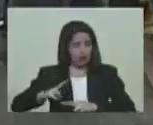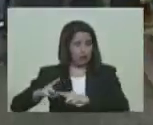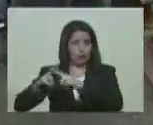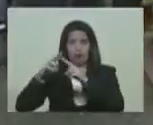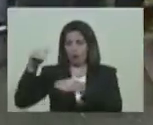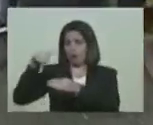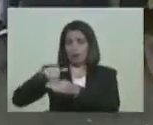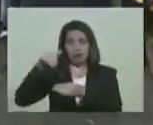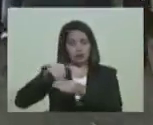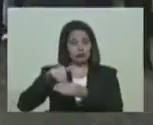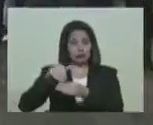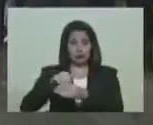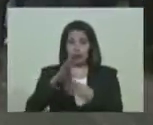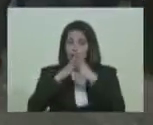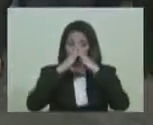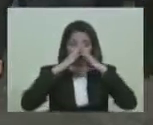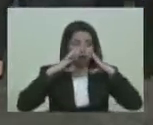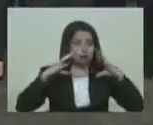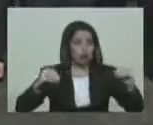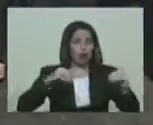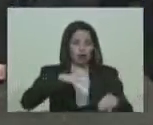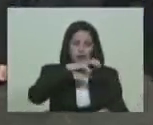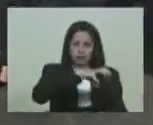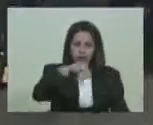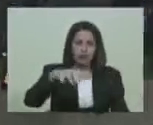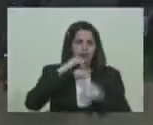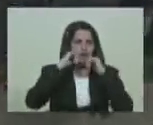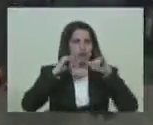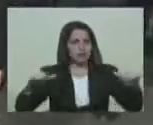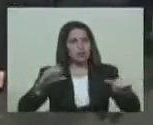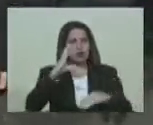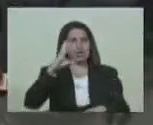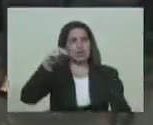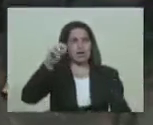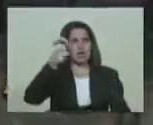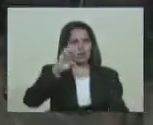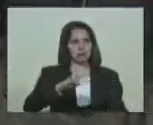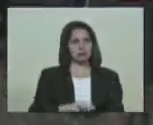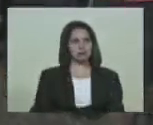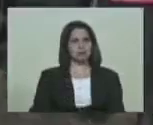de las elecciones en todos los anuncios hechos por el Consejo Nacional Electoral.